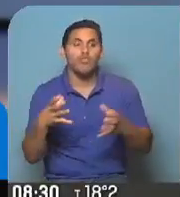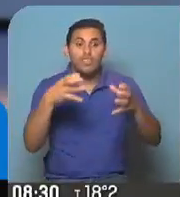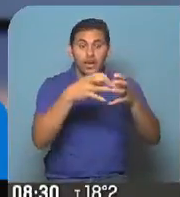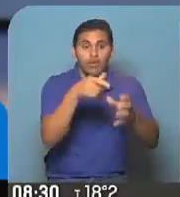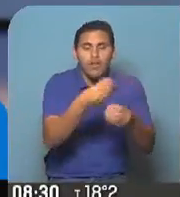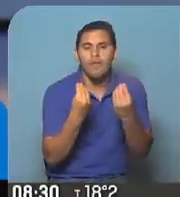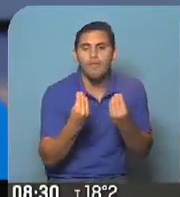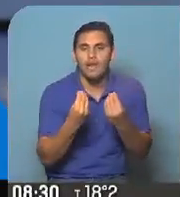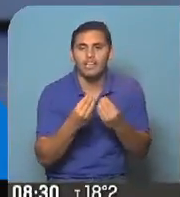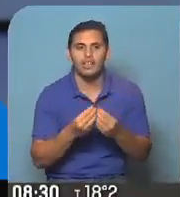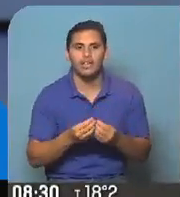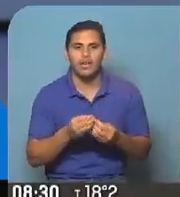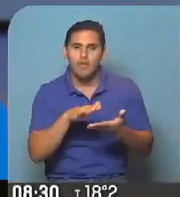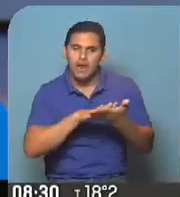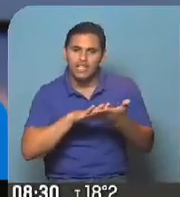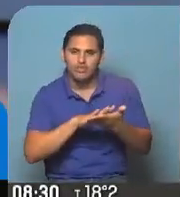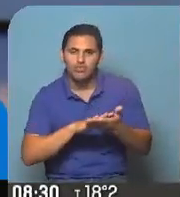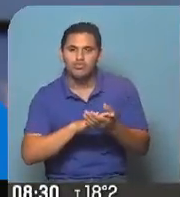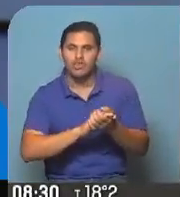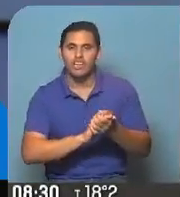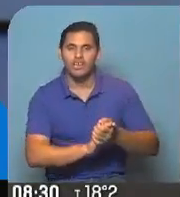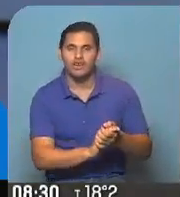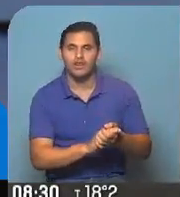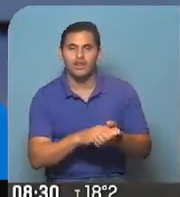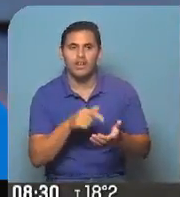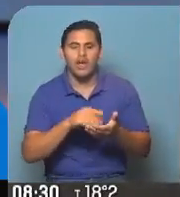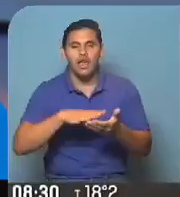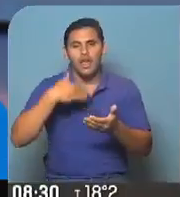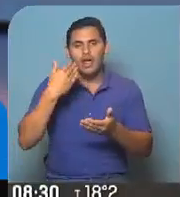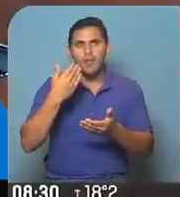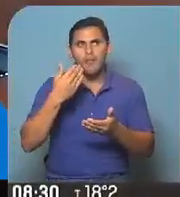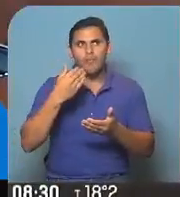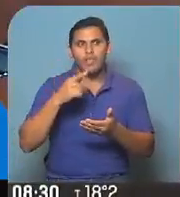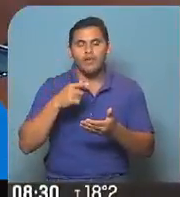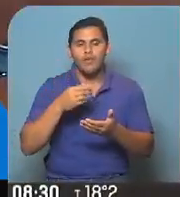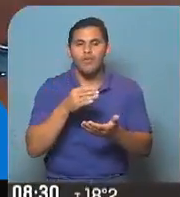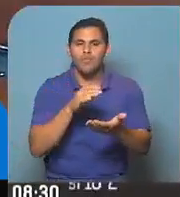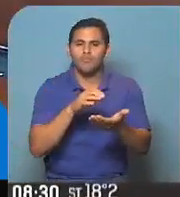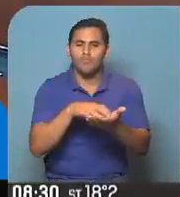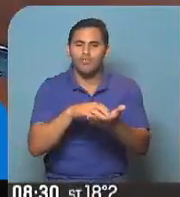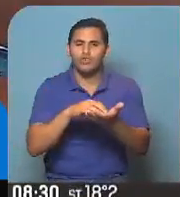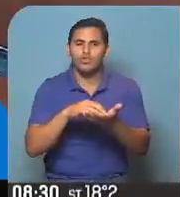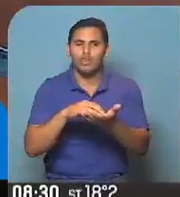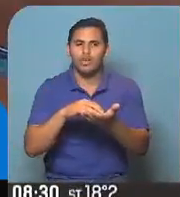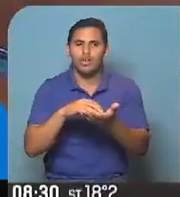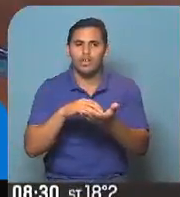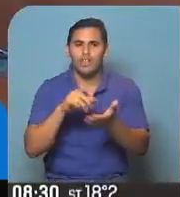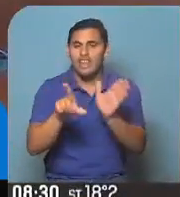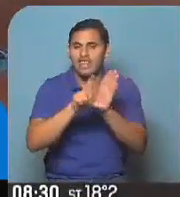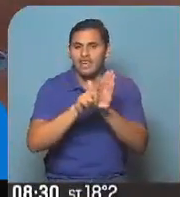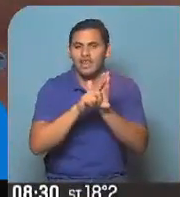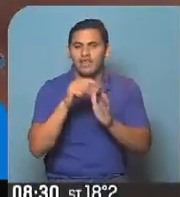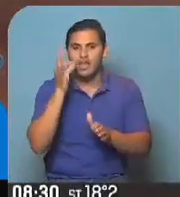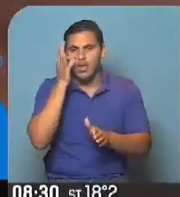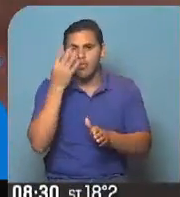prácticamente cerrar lo que es el proyecto de ley de presupuesto para el año 2019 esto le puede marcar es previsibilidad a la república